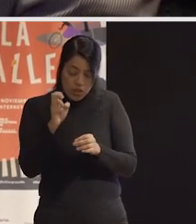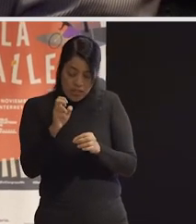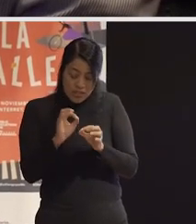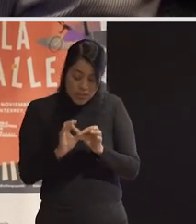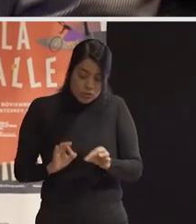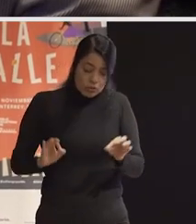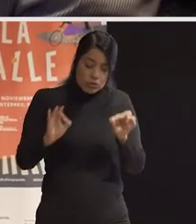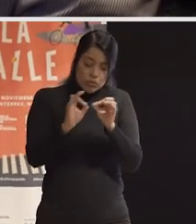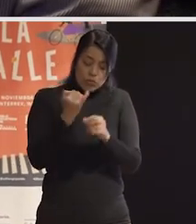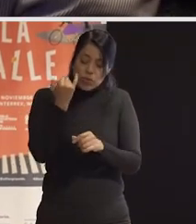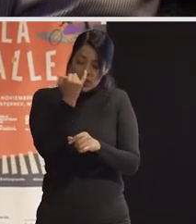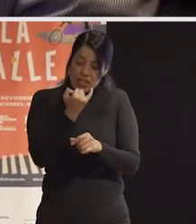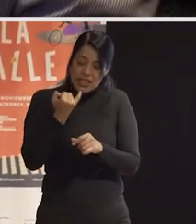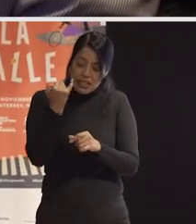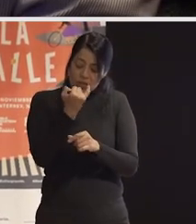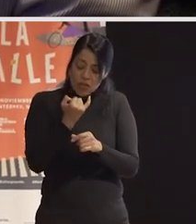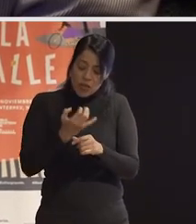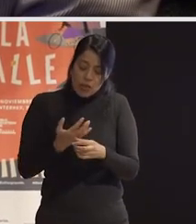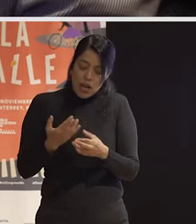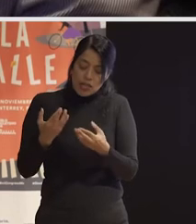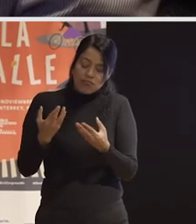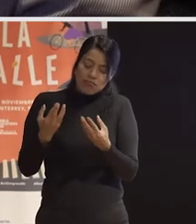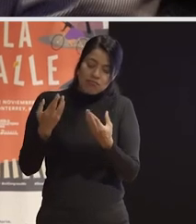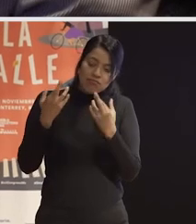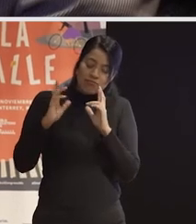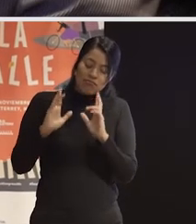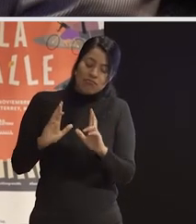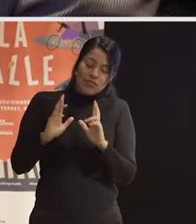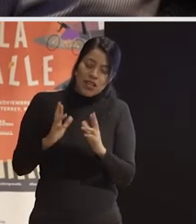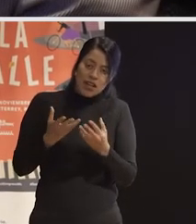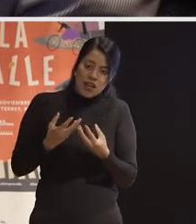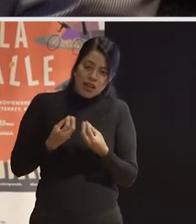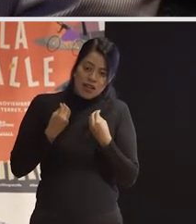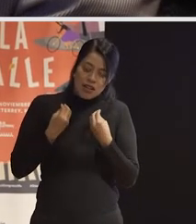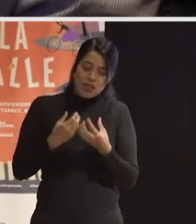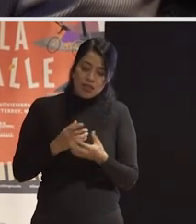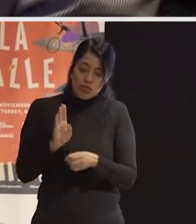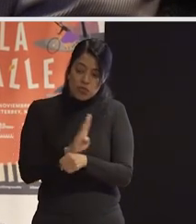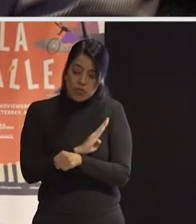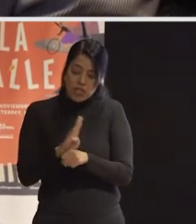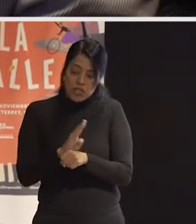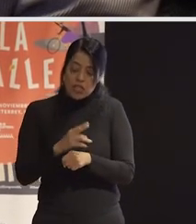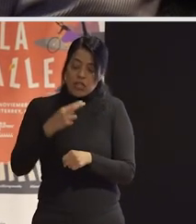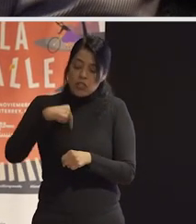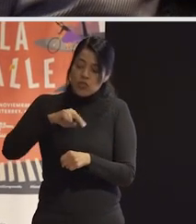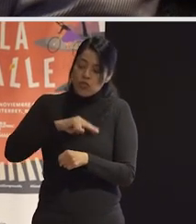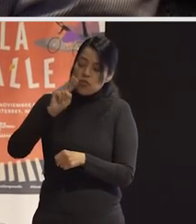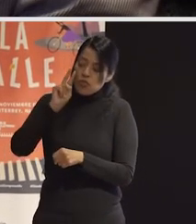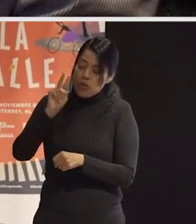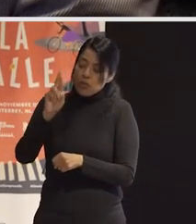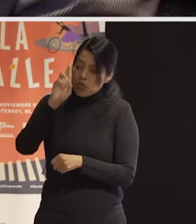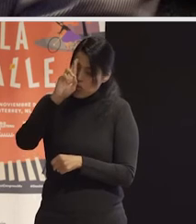la lengua nos enriquece y si nosotros vemos con respeto indignidad